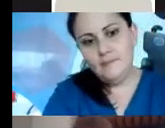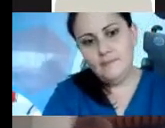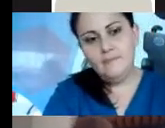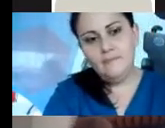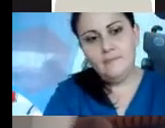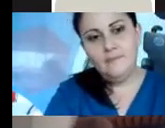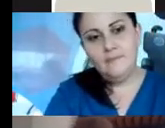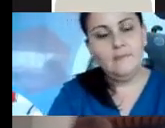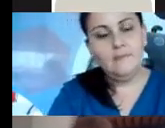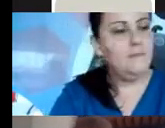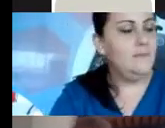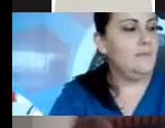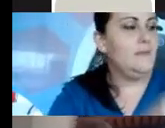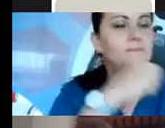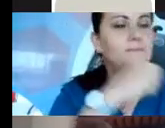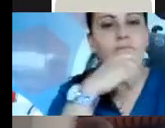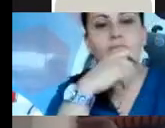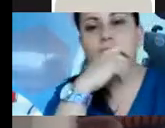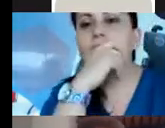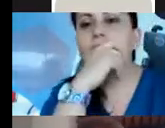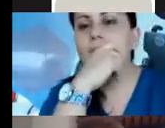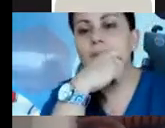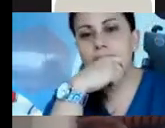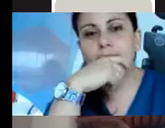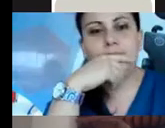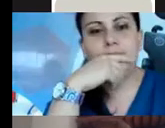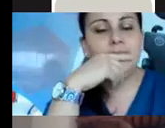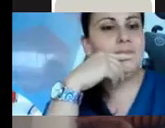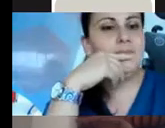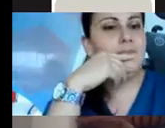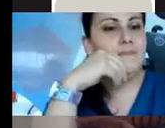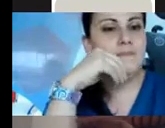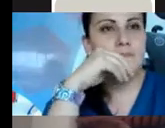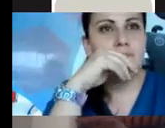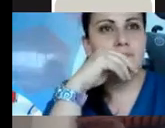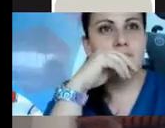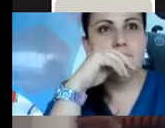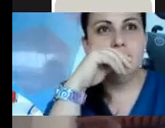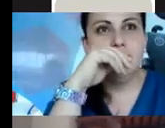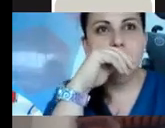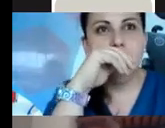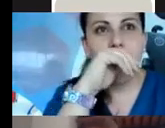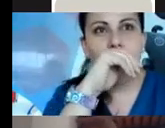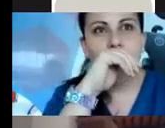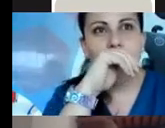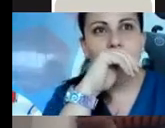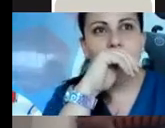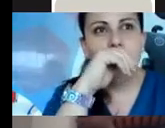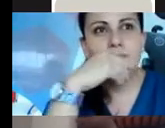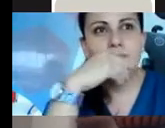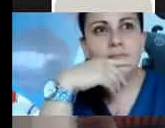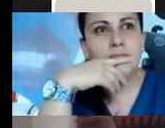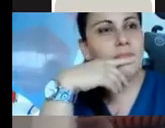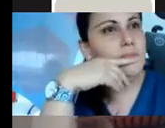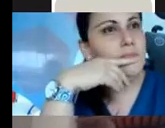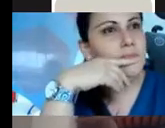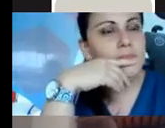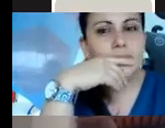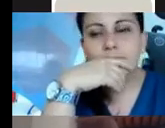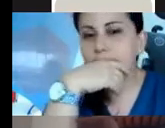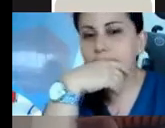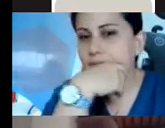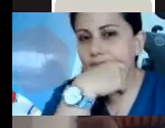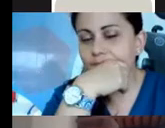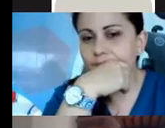de hardware que van aplicados en aquellos agujeritos que veíamos en la madera. Por eso tiene doble agujero, para poder